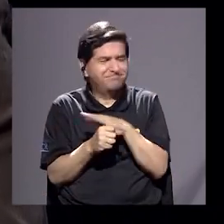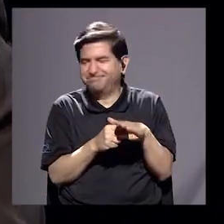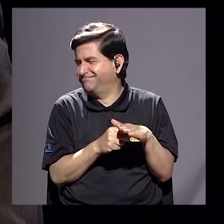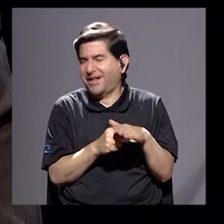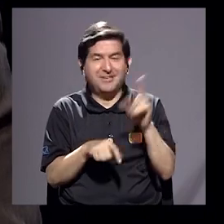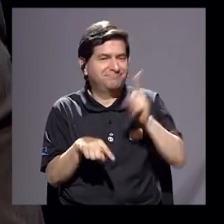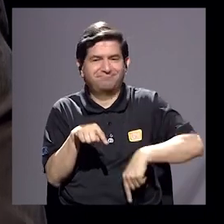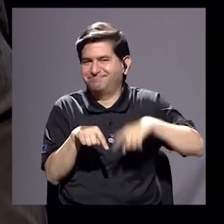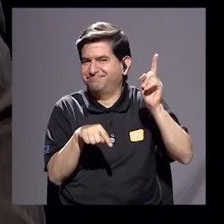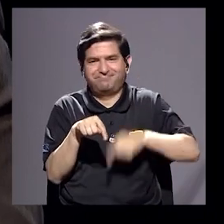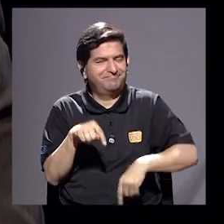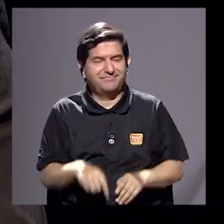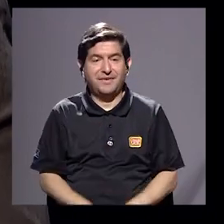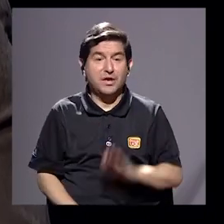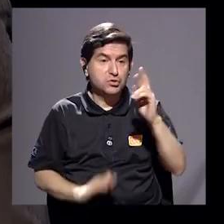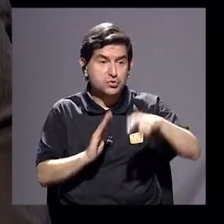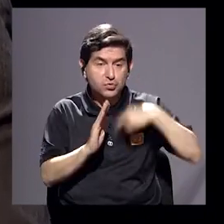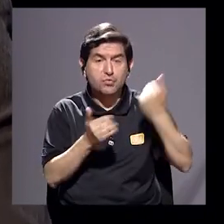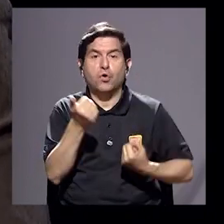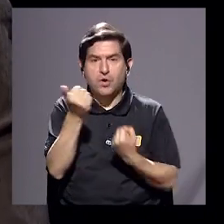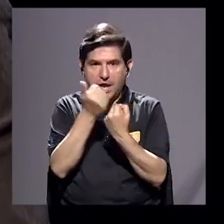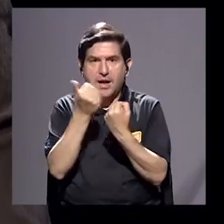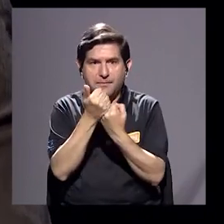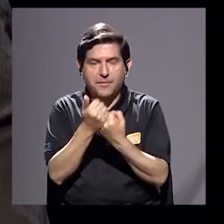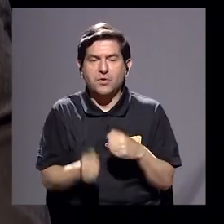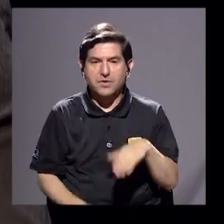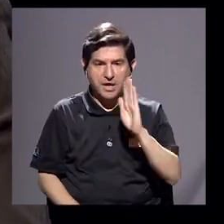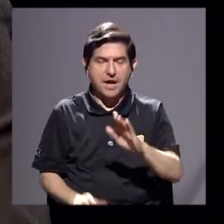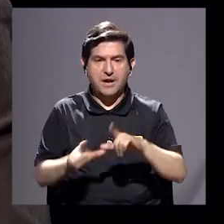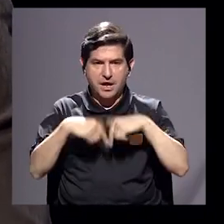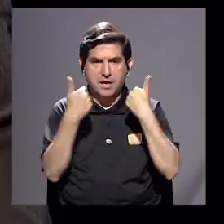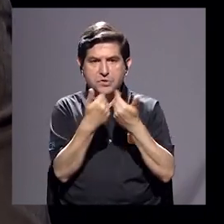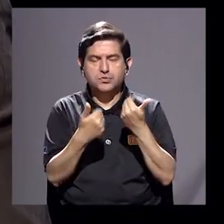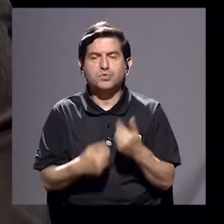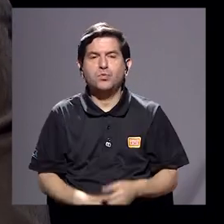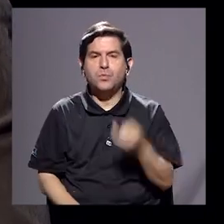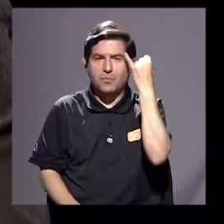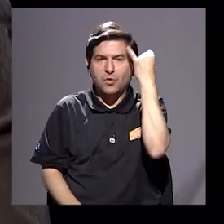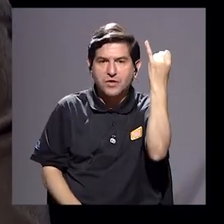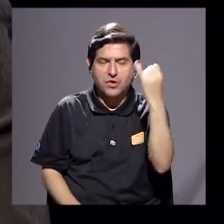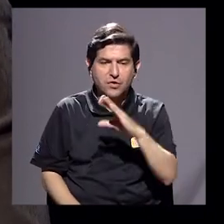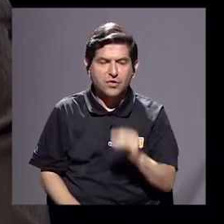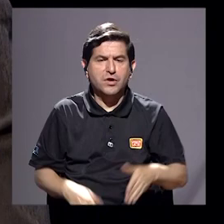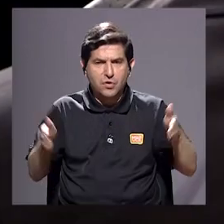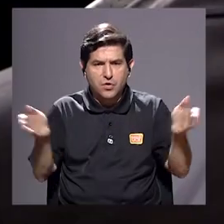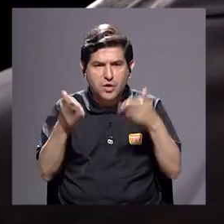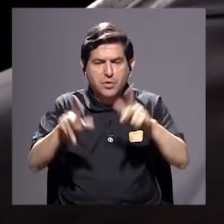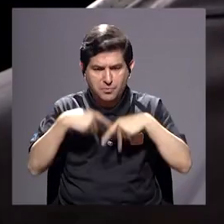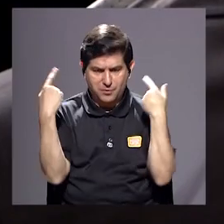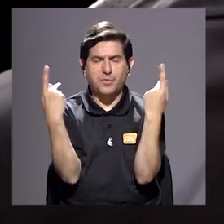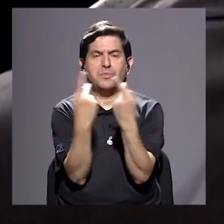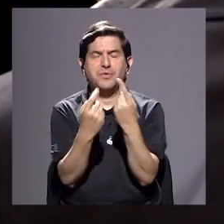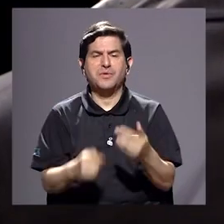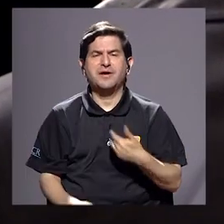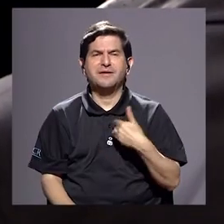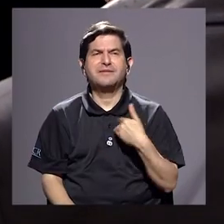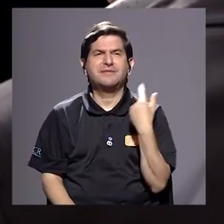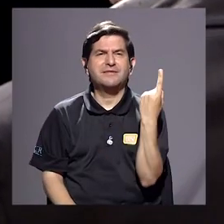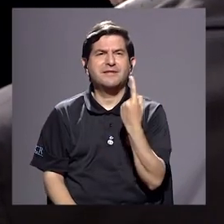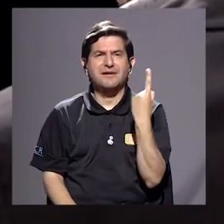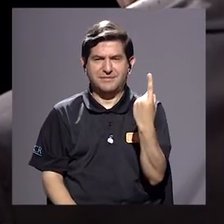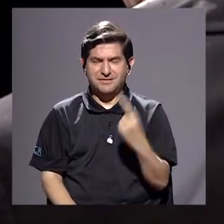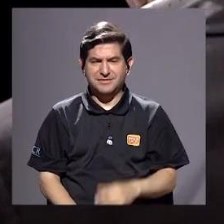porque no es posible su rol es apoyar a su fracción su ideología y promover lo que hace su partido si tienen en su cabeza siempre